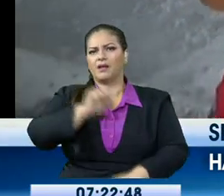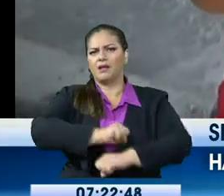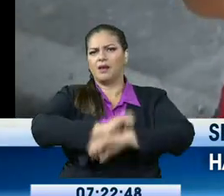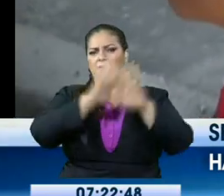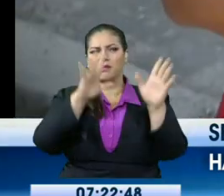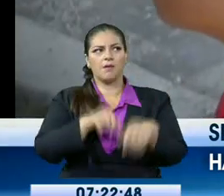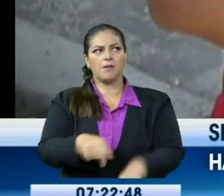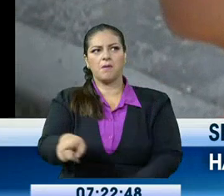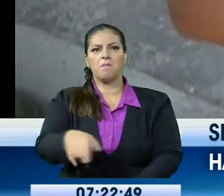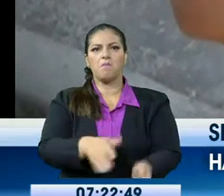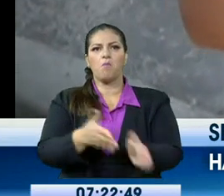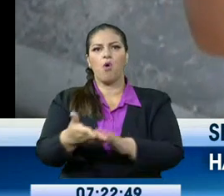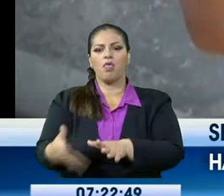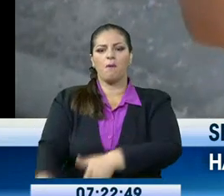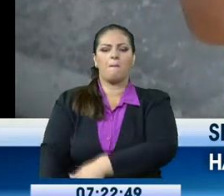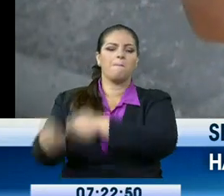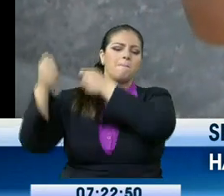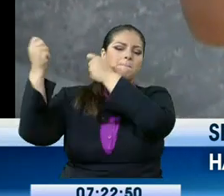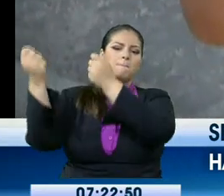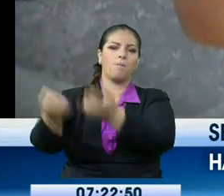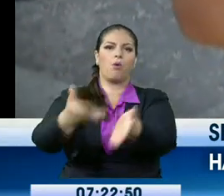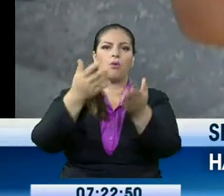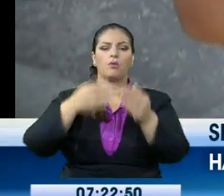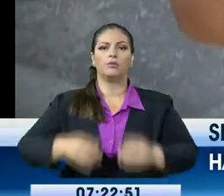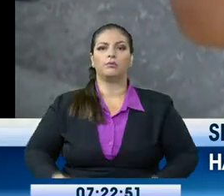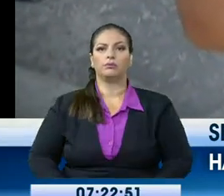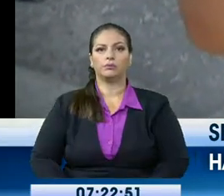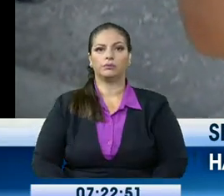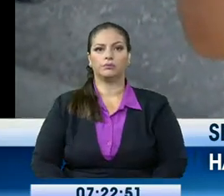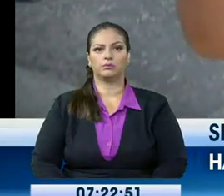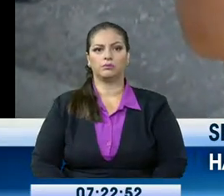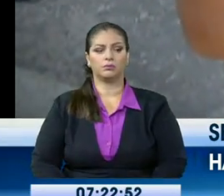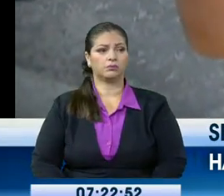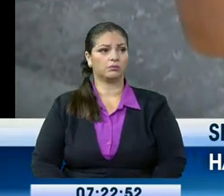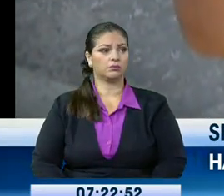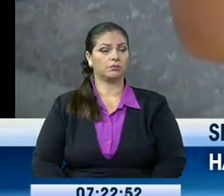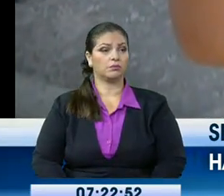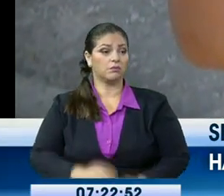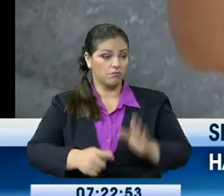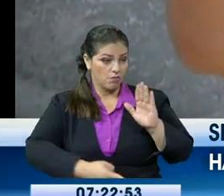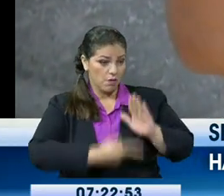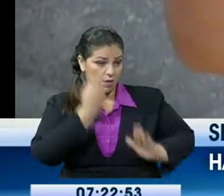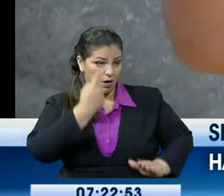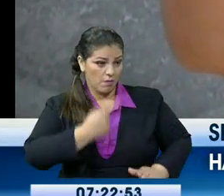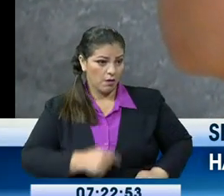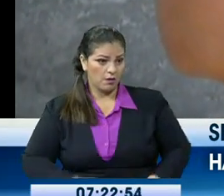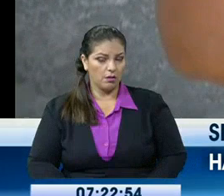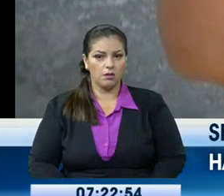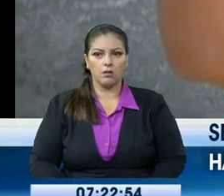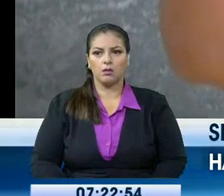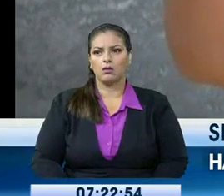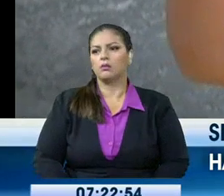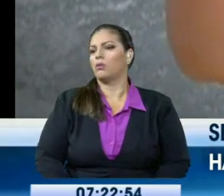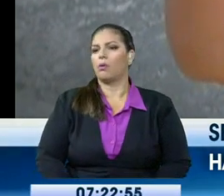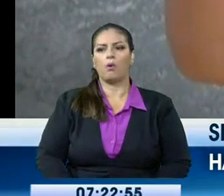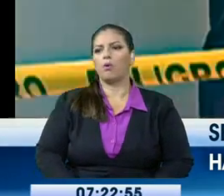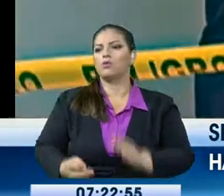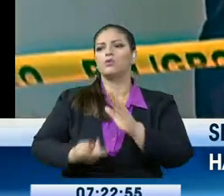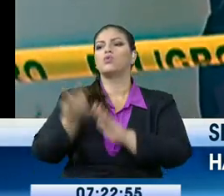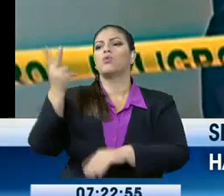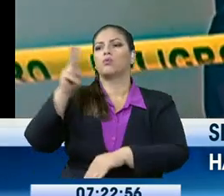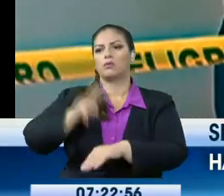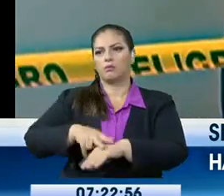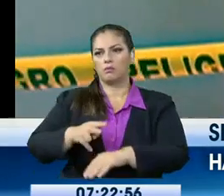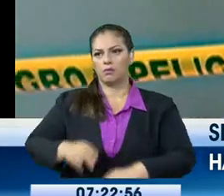botado ese señor por aquí. ¿Este tipo de situaciones no ocurren por ahí en esta zona? No sé, por ahí me enteré que es la segunda vez que ha pasado esto. Con